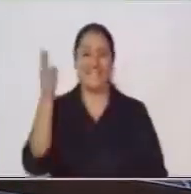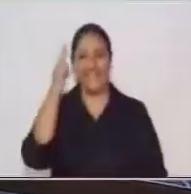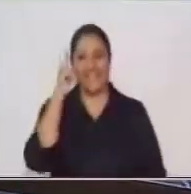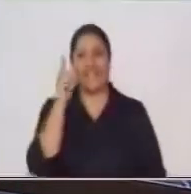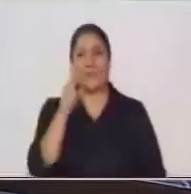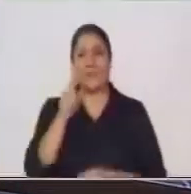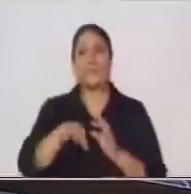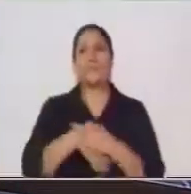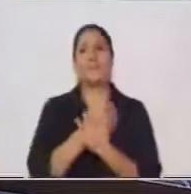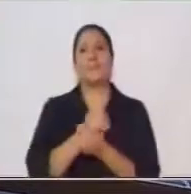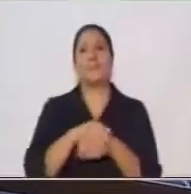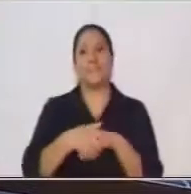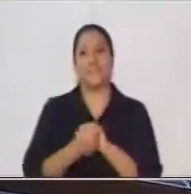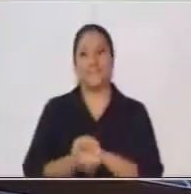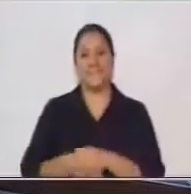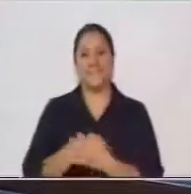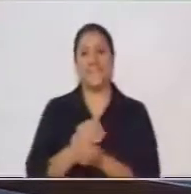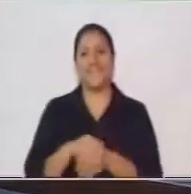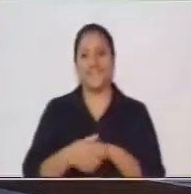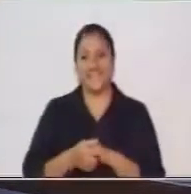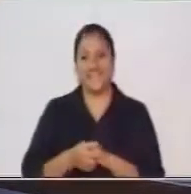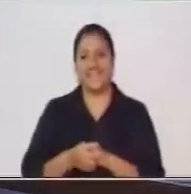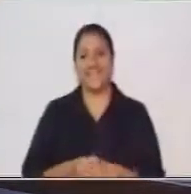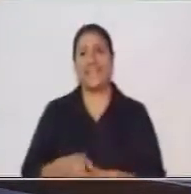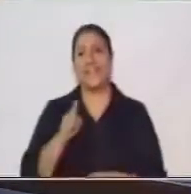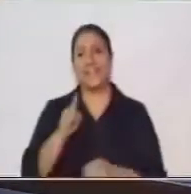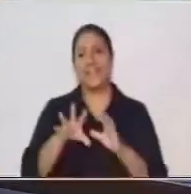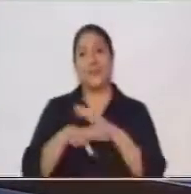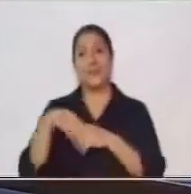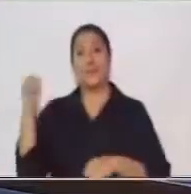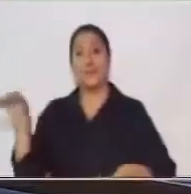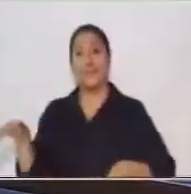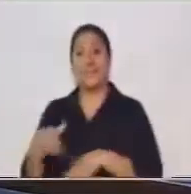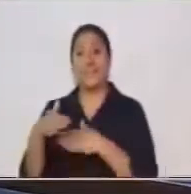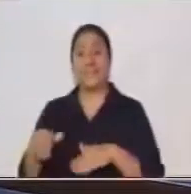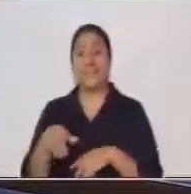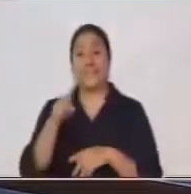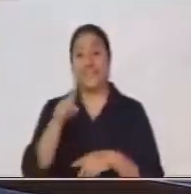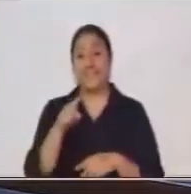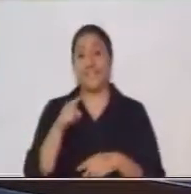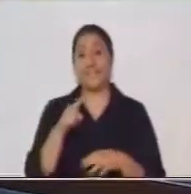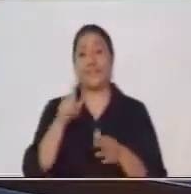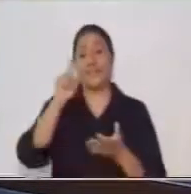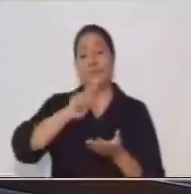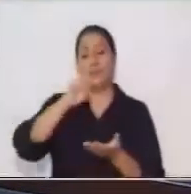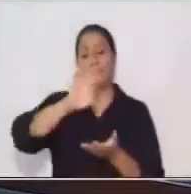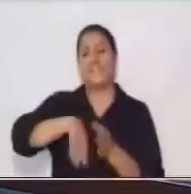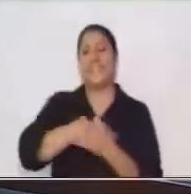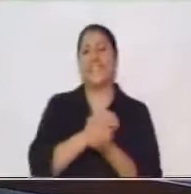lávate constantemente y si sales, aplícate gel